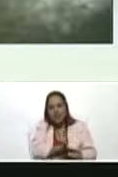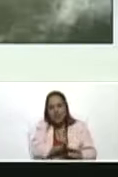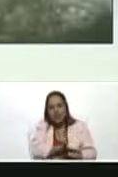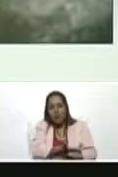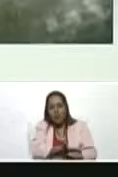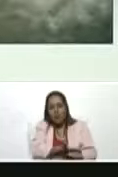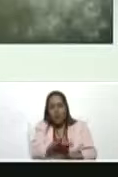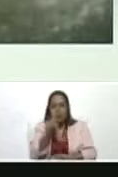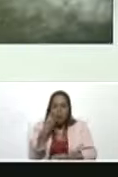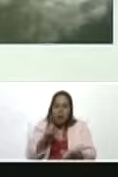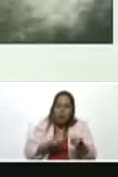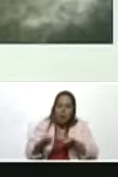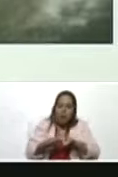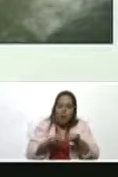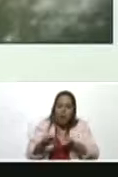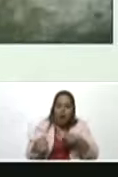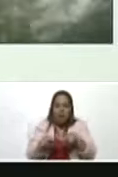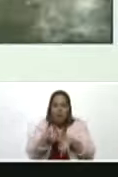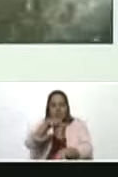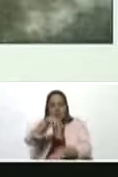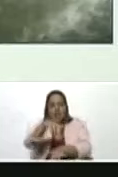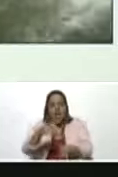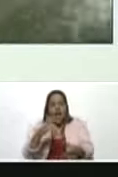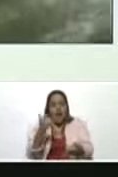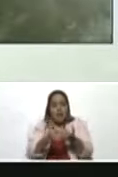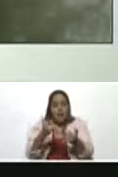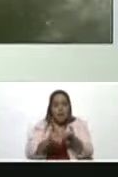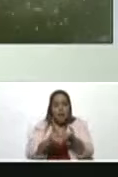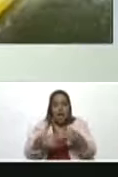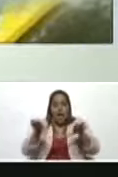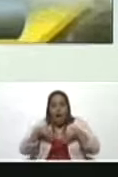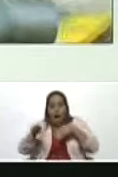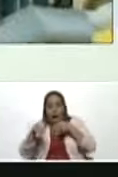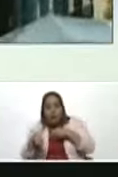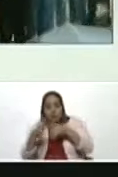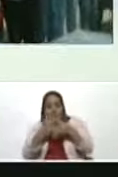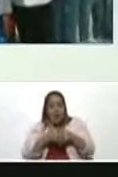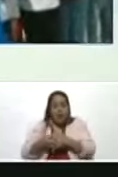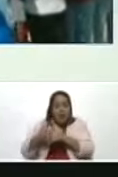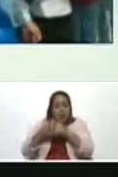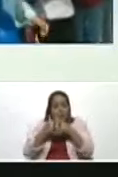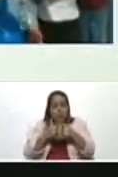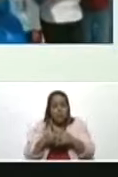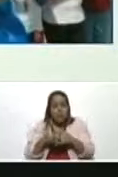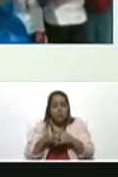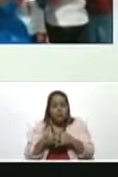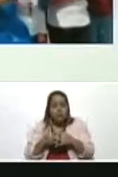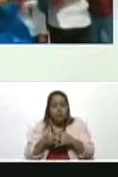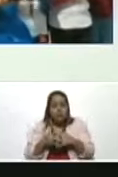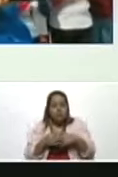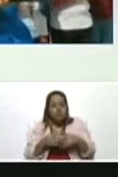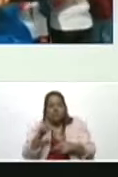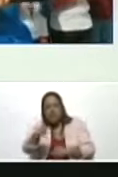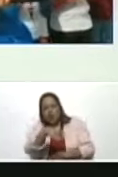manipulable, títere de los apellidos, que se arrastre al imperialismo? ¿Sí o